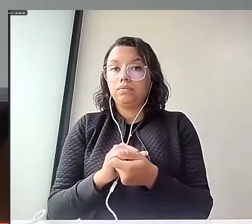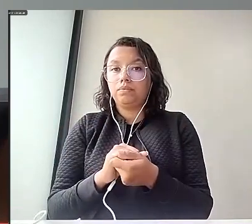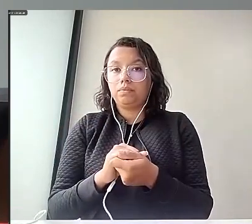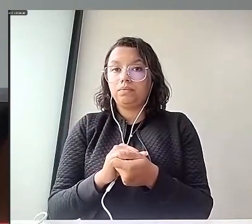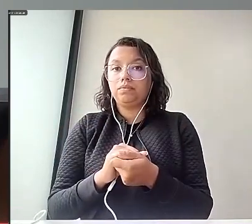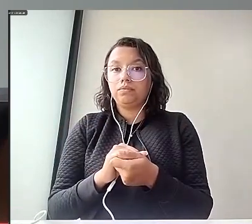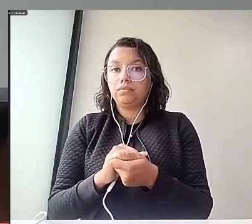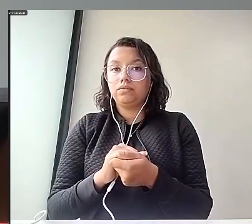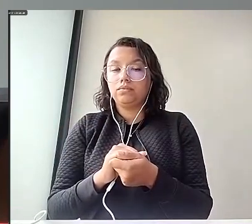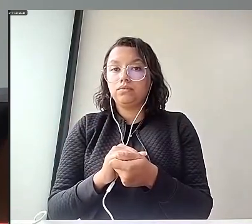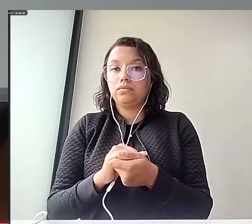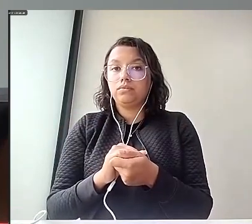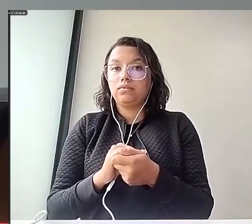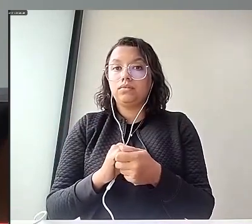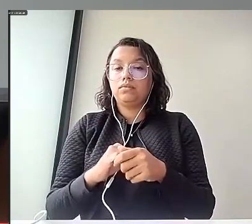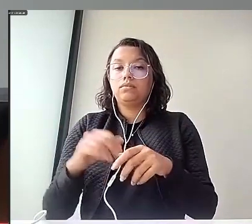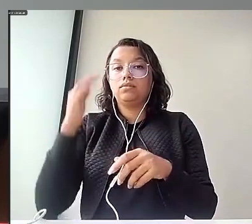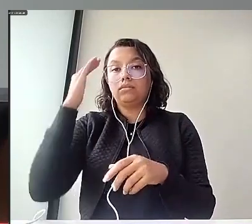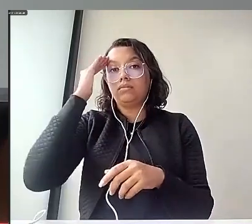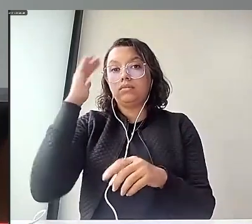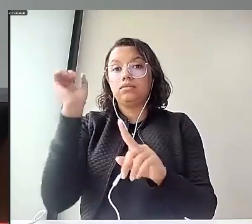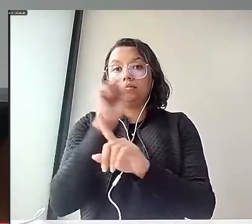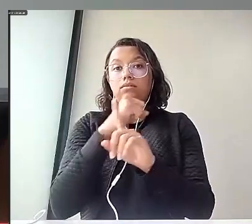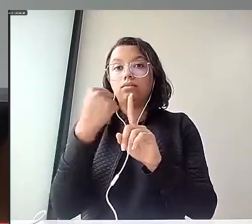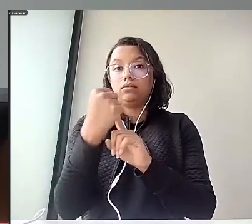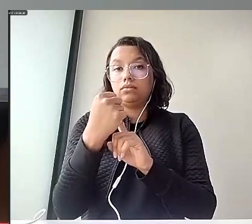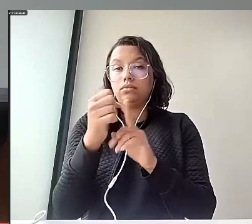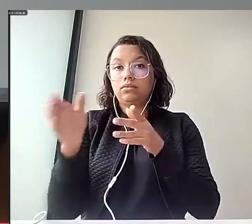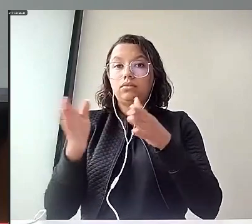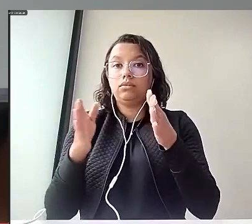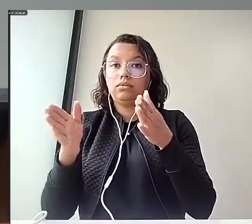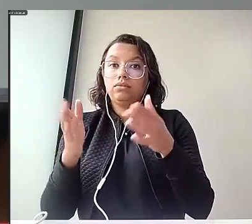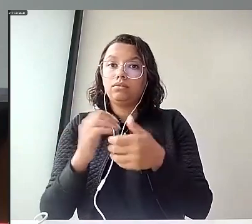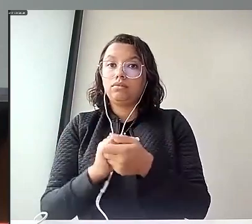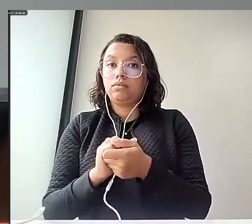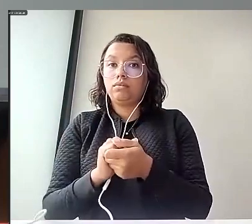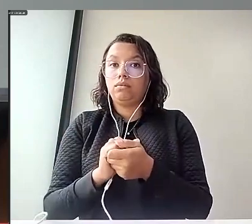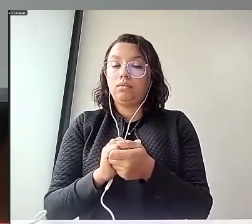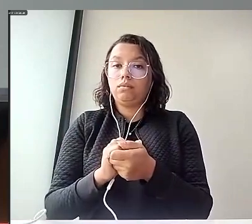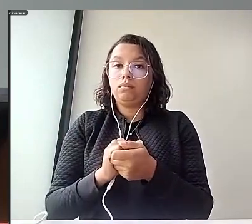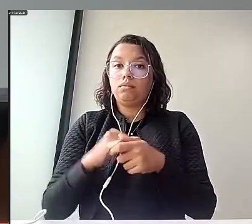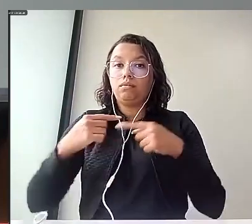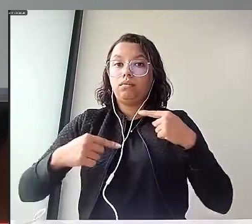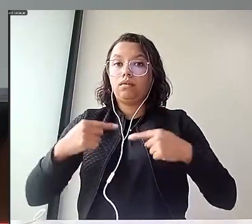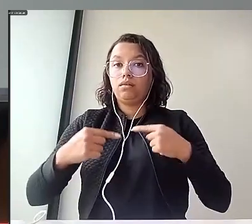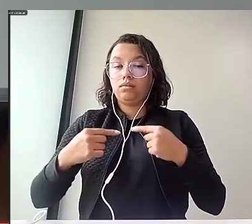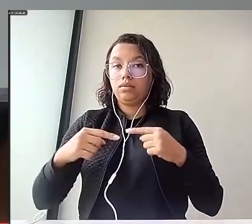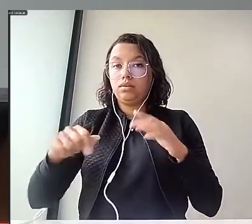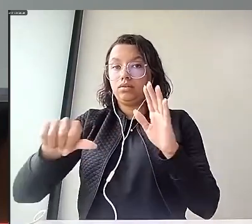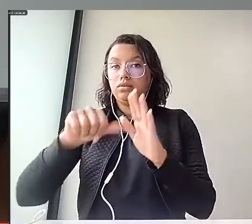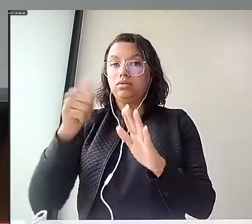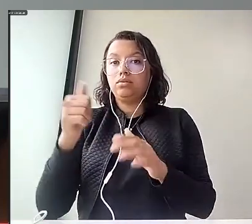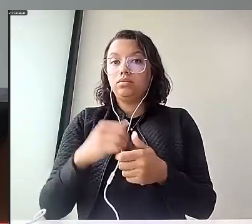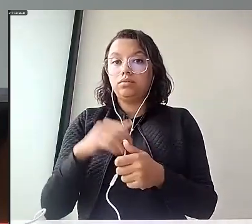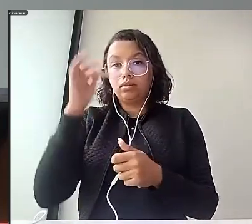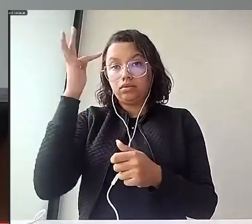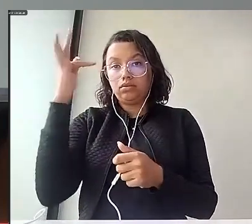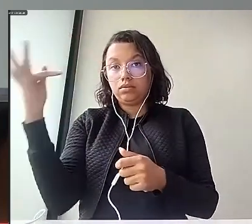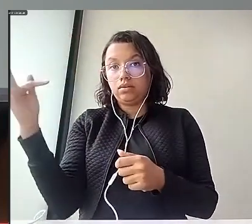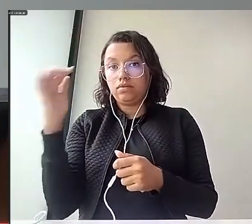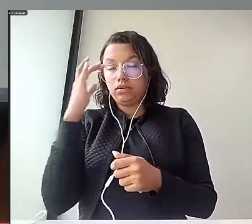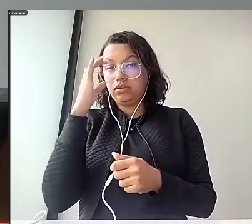los ideales socialistas, en un momento en el que el Partido Comunista era el primer partido en Francia